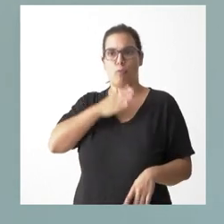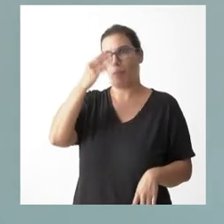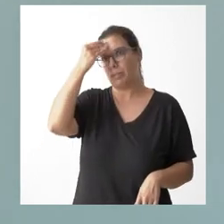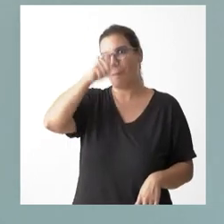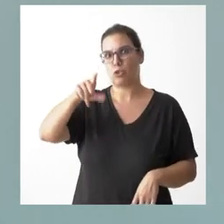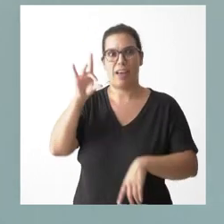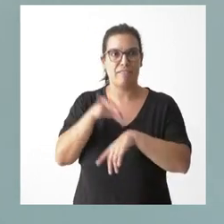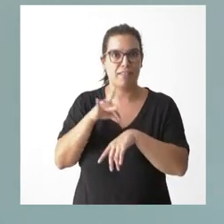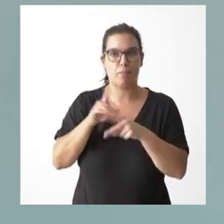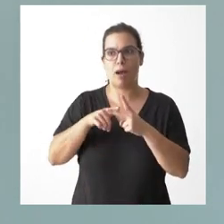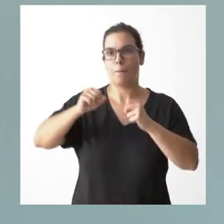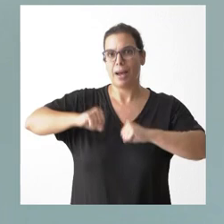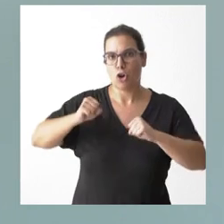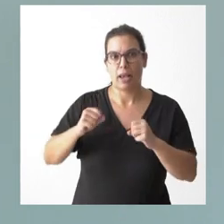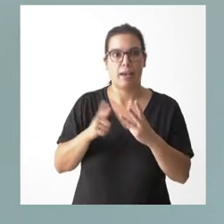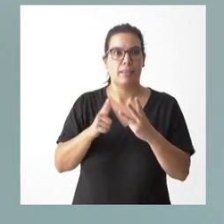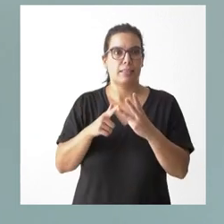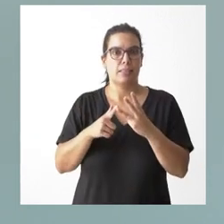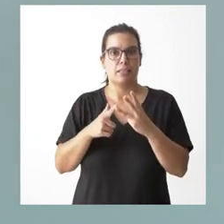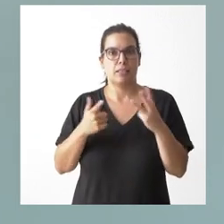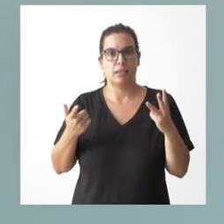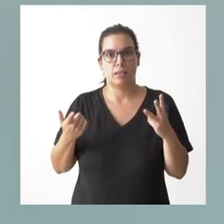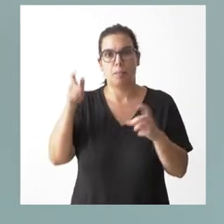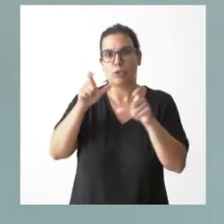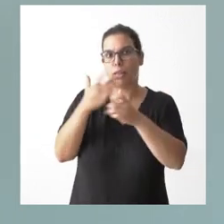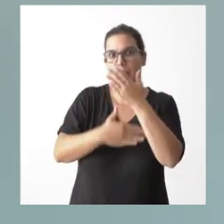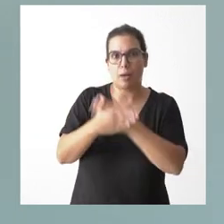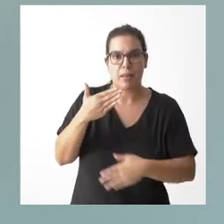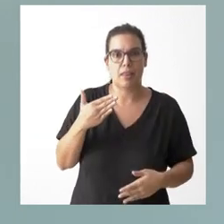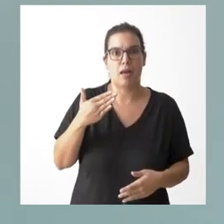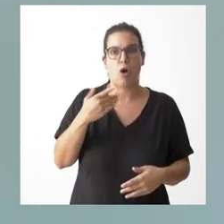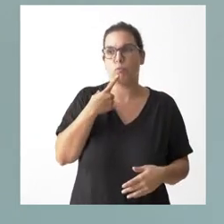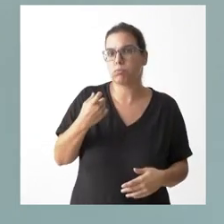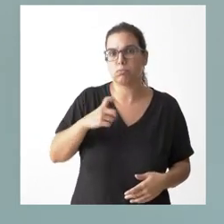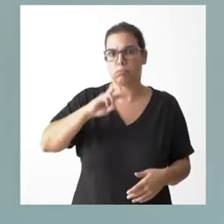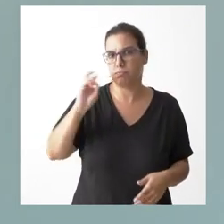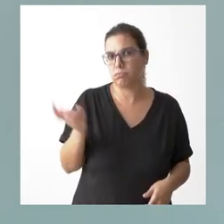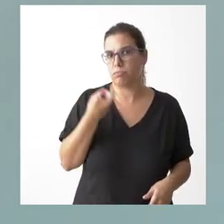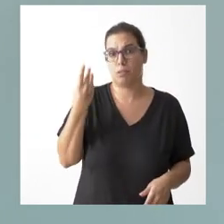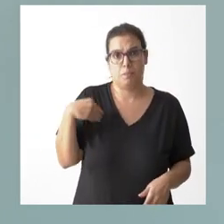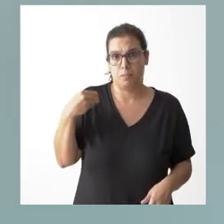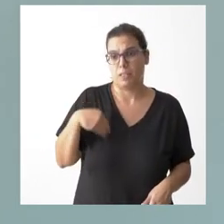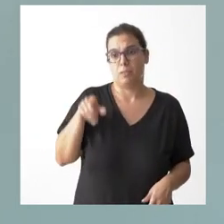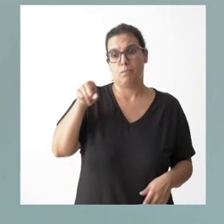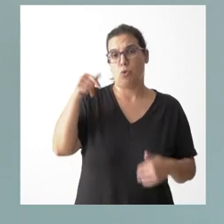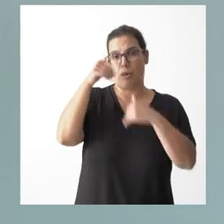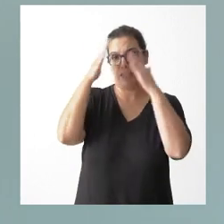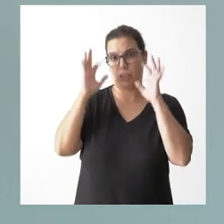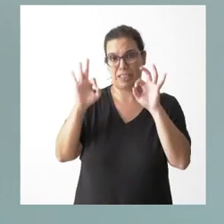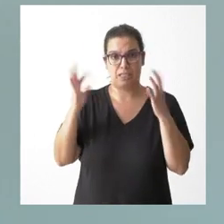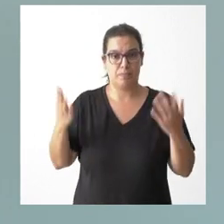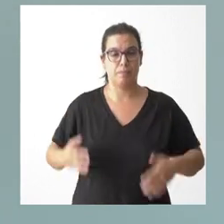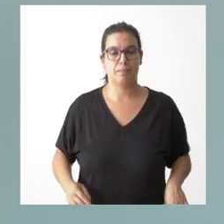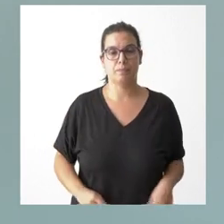en personas mayores, en personas con discapacidad o que tienen cierta dificultad y que precisan de esa atención concreta y específica.